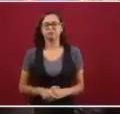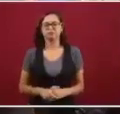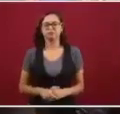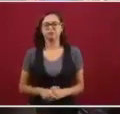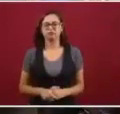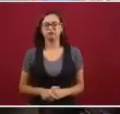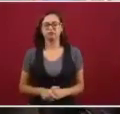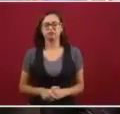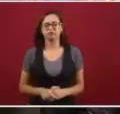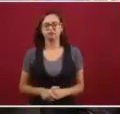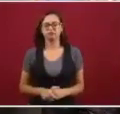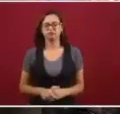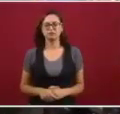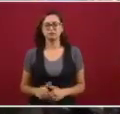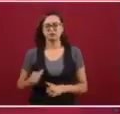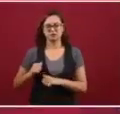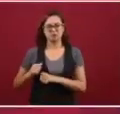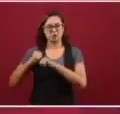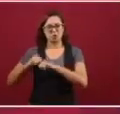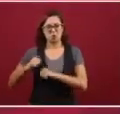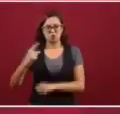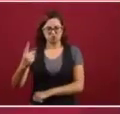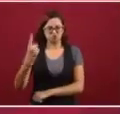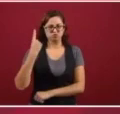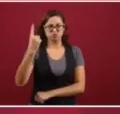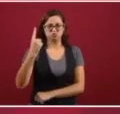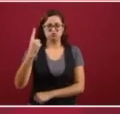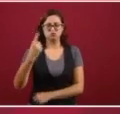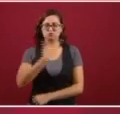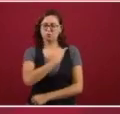El poder de los poderes era el Ejecutivo